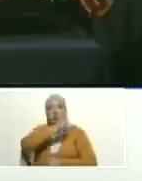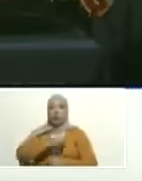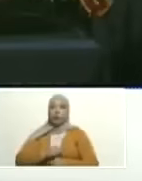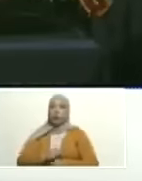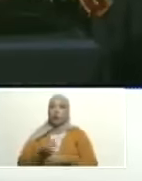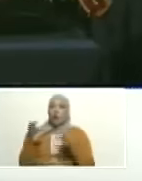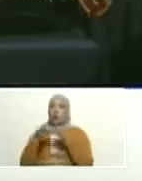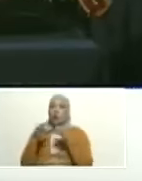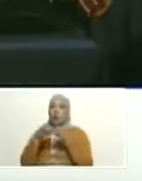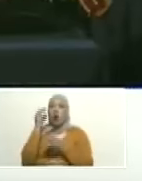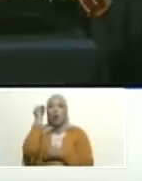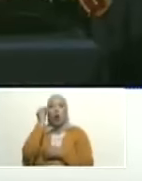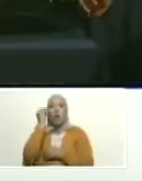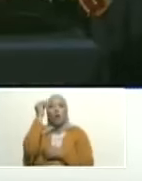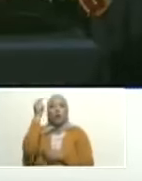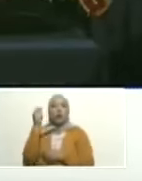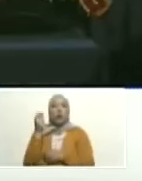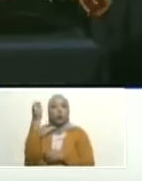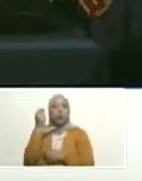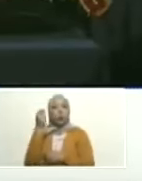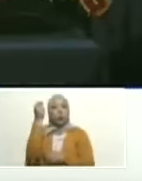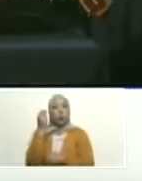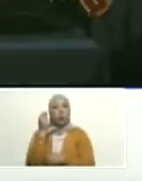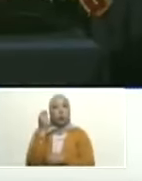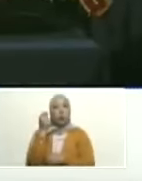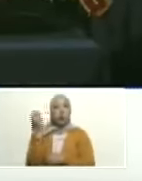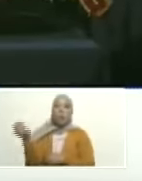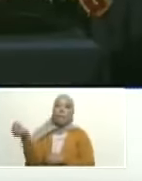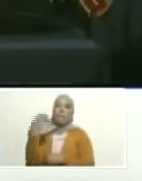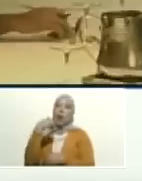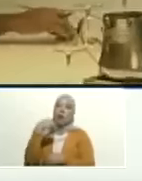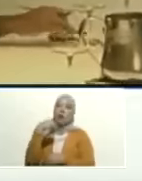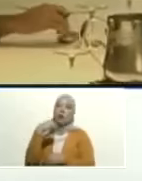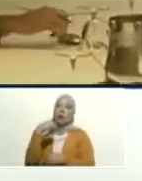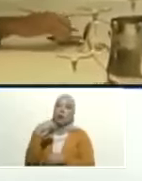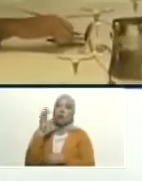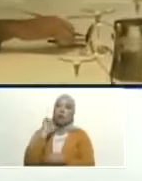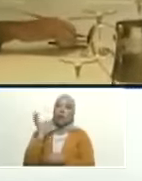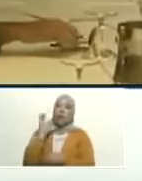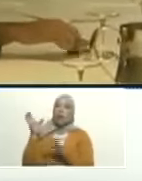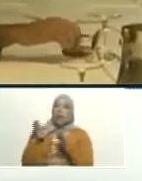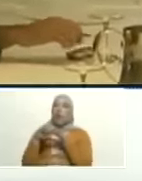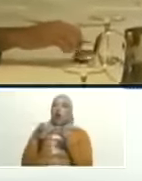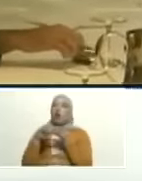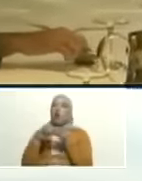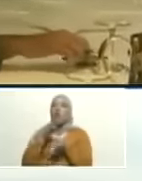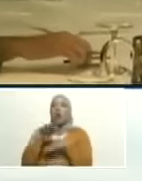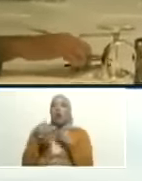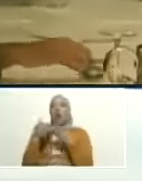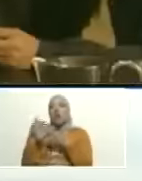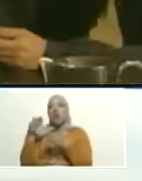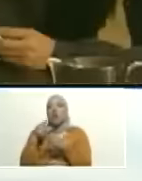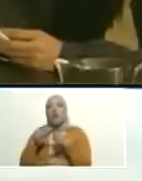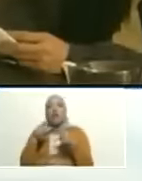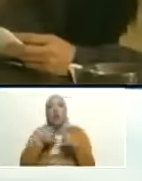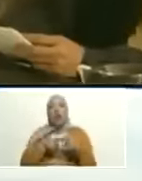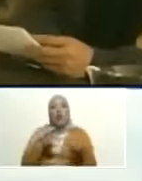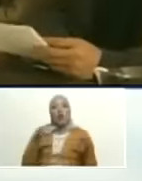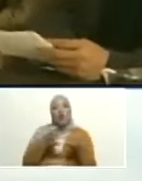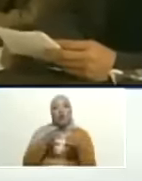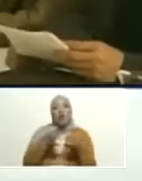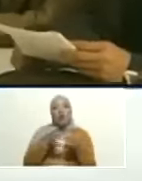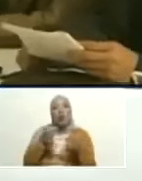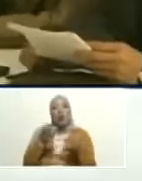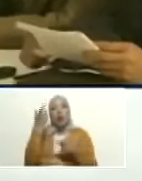del grupo de opinión parlamentaria mayoritaria del Gran Polo Patriótico, del glorioso